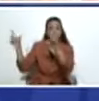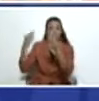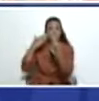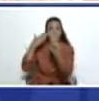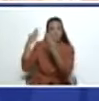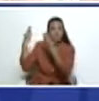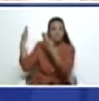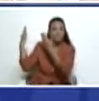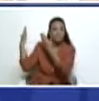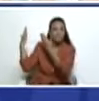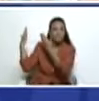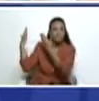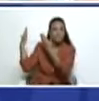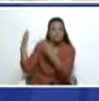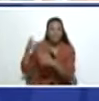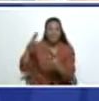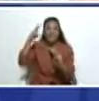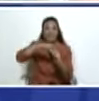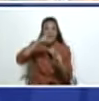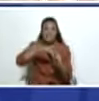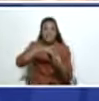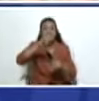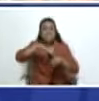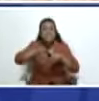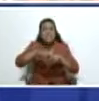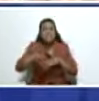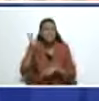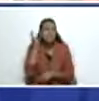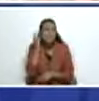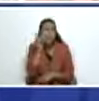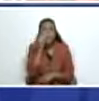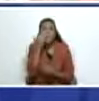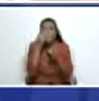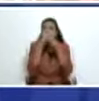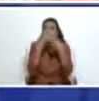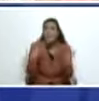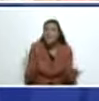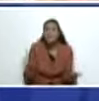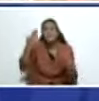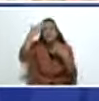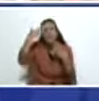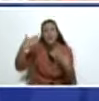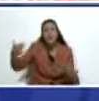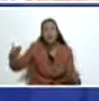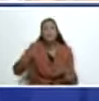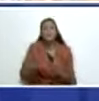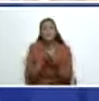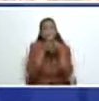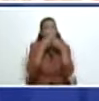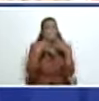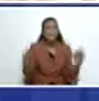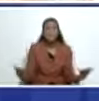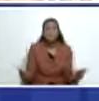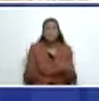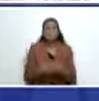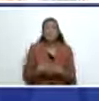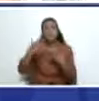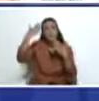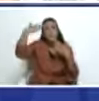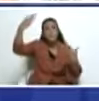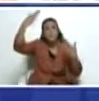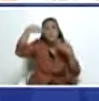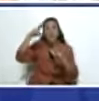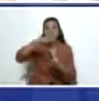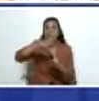Hermosa. Del Táchira, de esos niños, esas niñas, mira. Mi saludo, qué belleza. Mi saludo